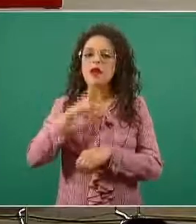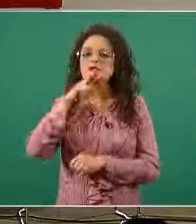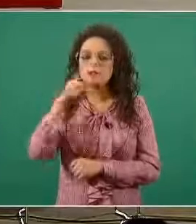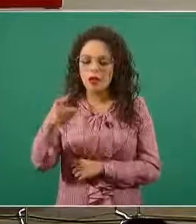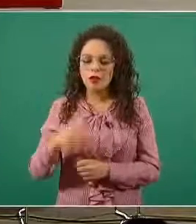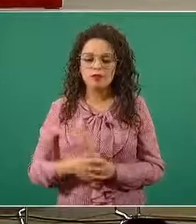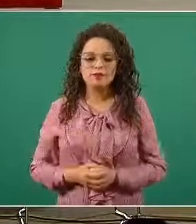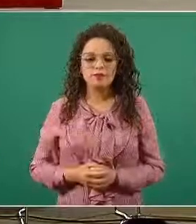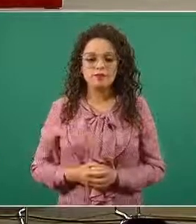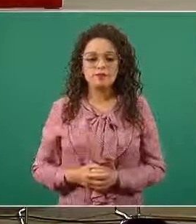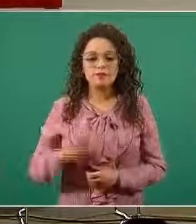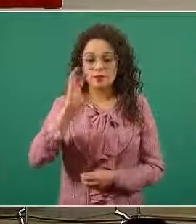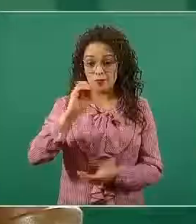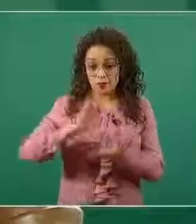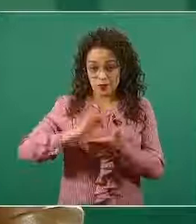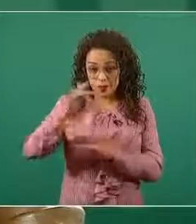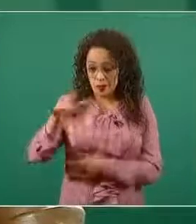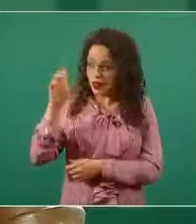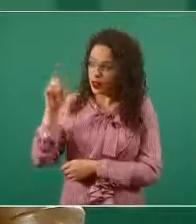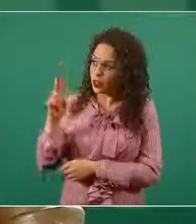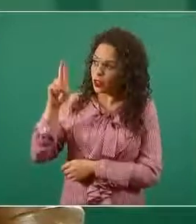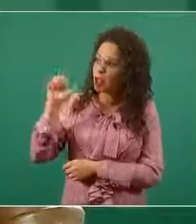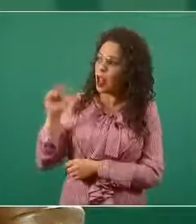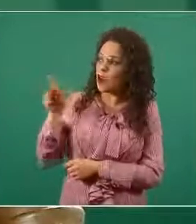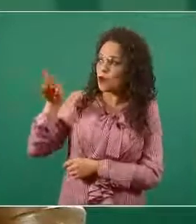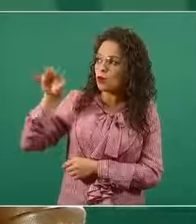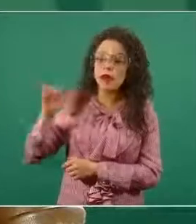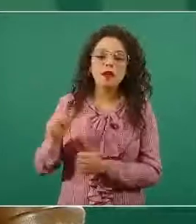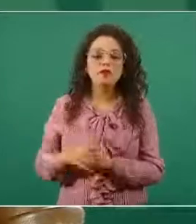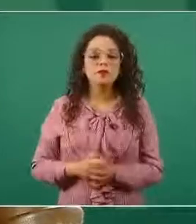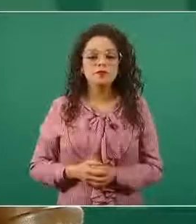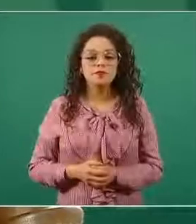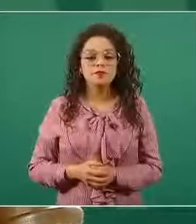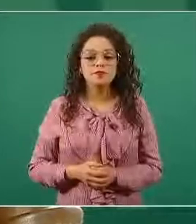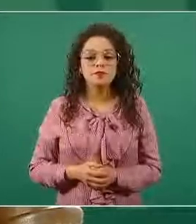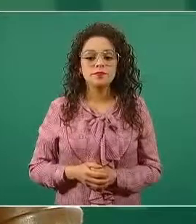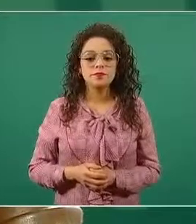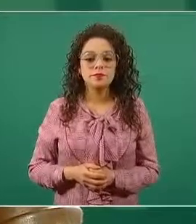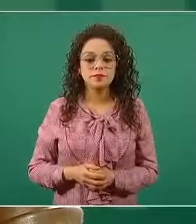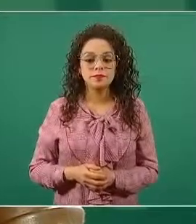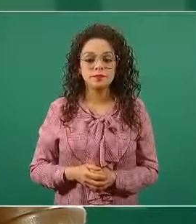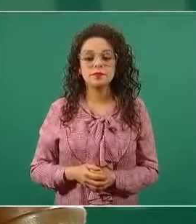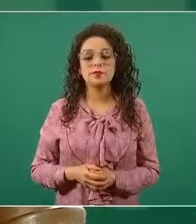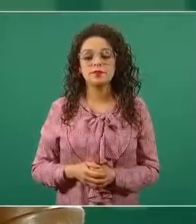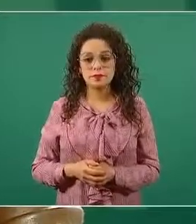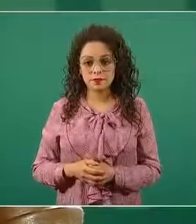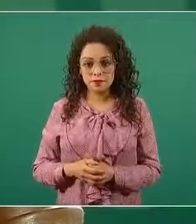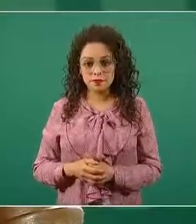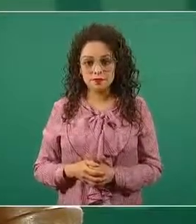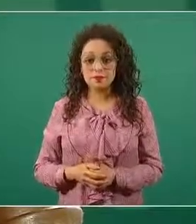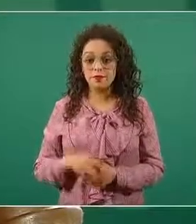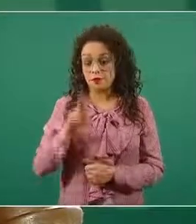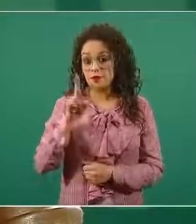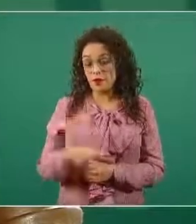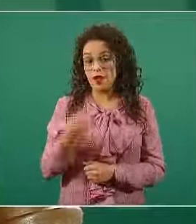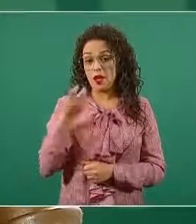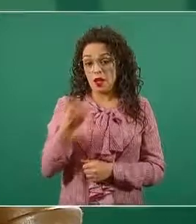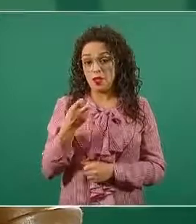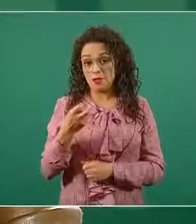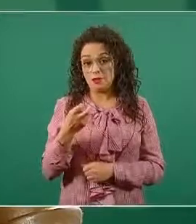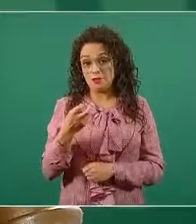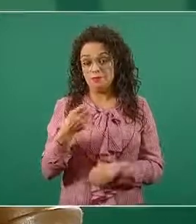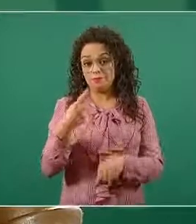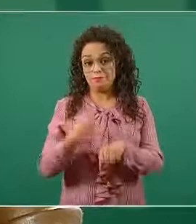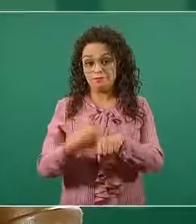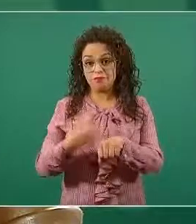Muchísimas gracias, doctor José Luis Salomía. Y definitivamente esta enfermedad ocasionada